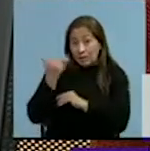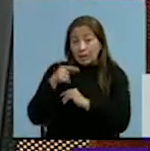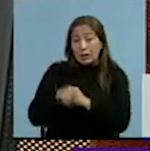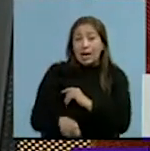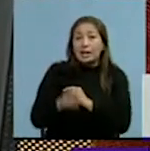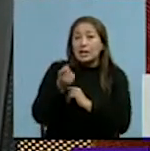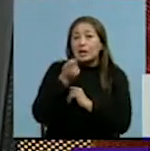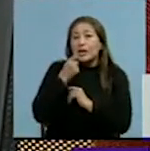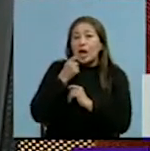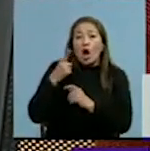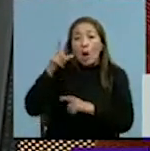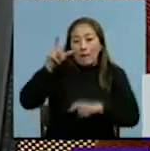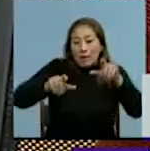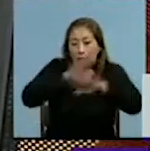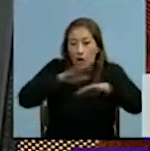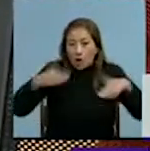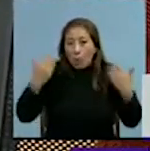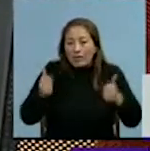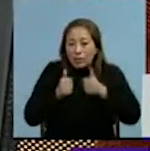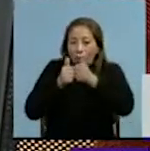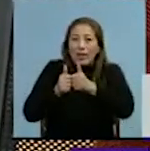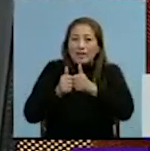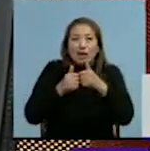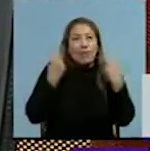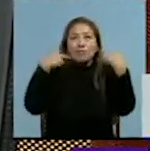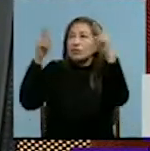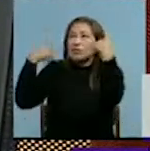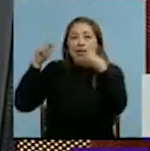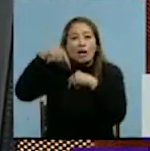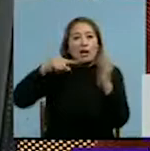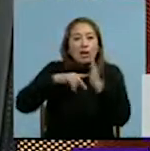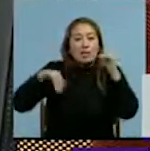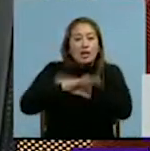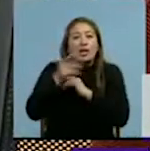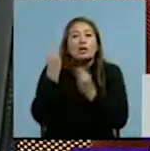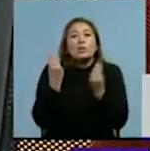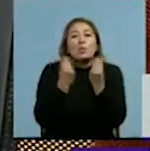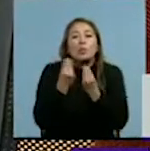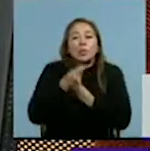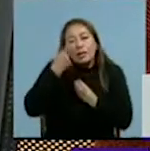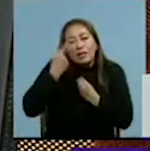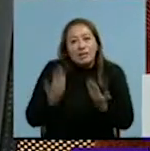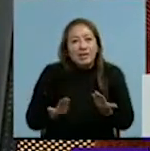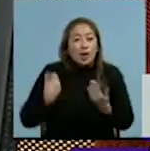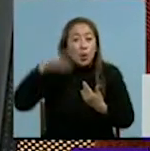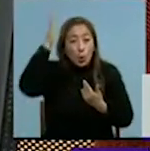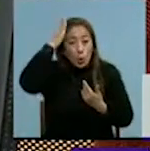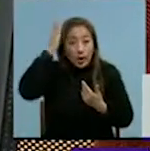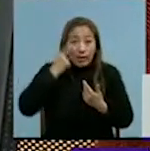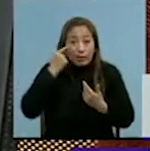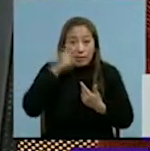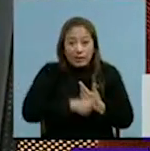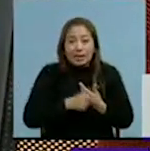están saliendo estos guiados para que conozcan un poco hay una propuesta muy interesante que sale desde la dirección de cultura de la municipalidad